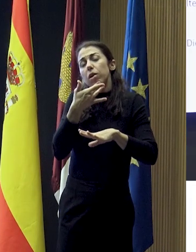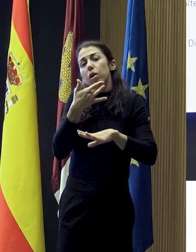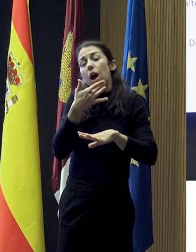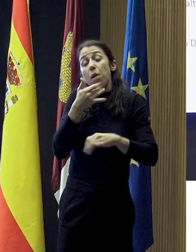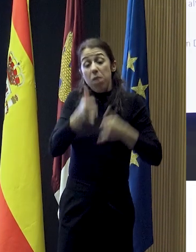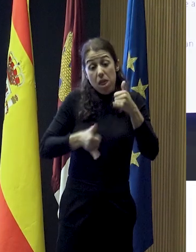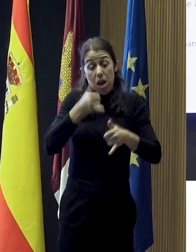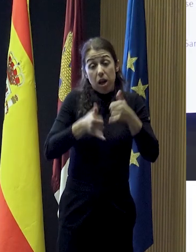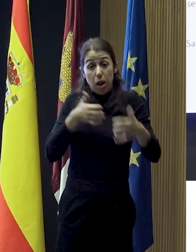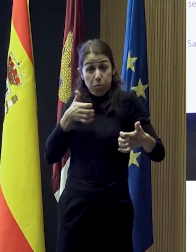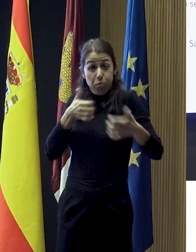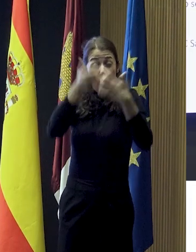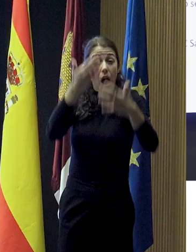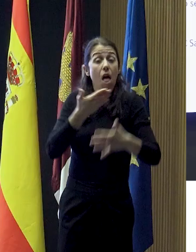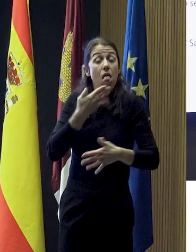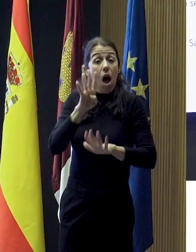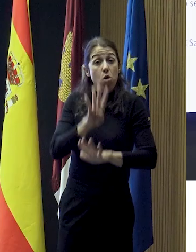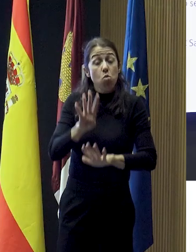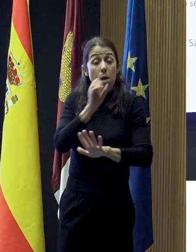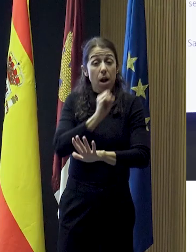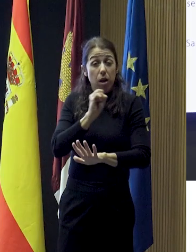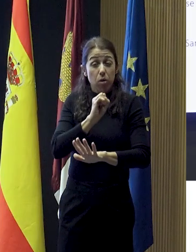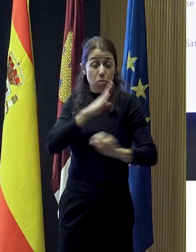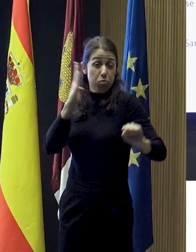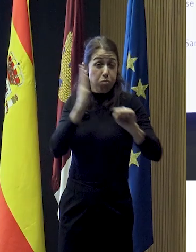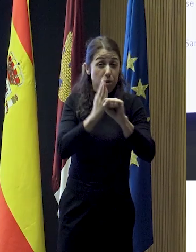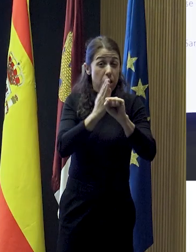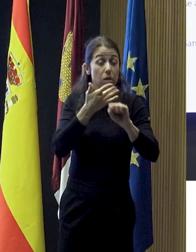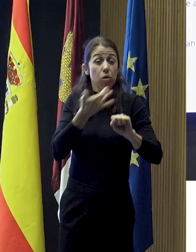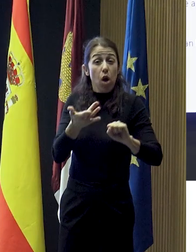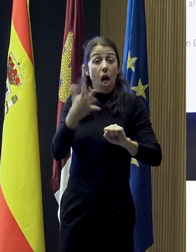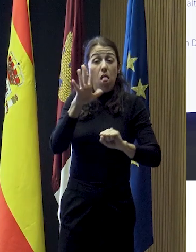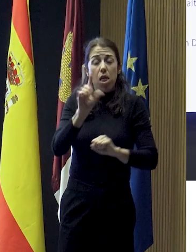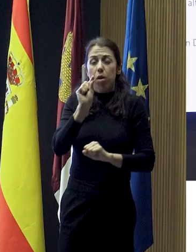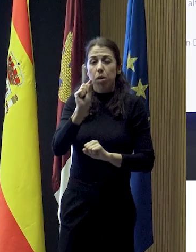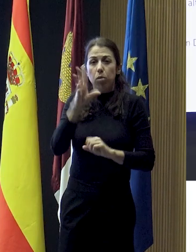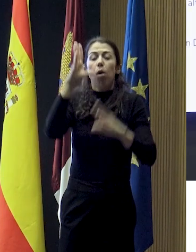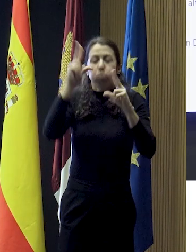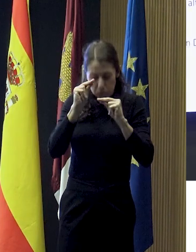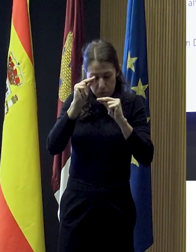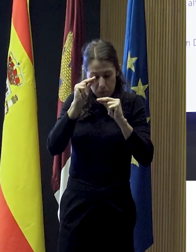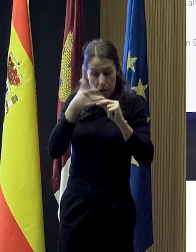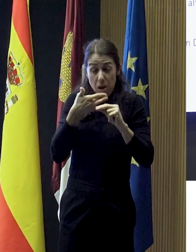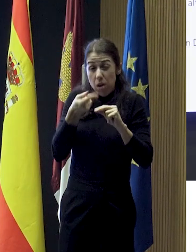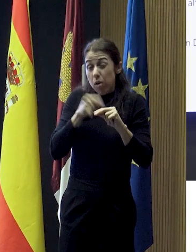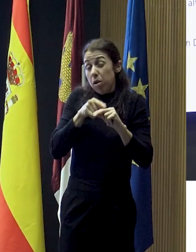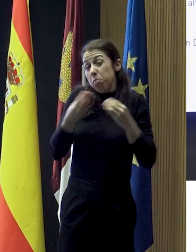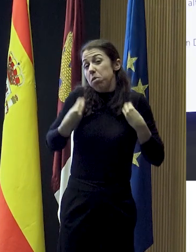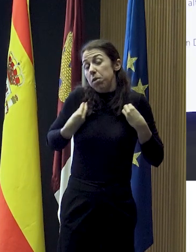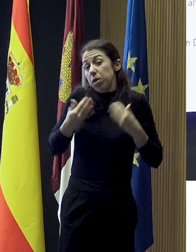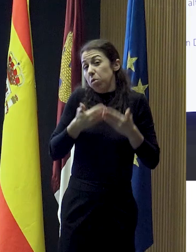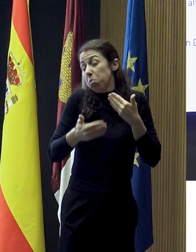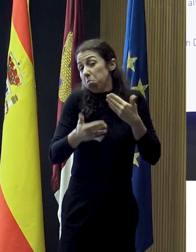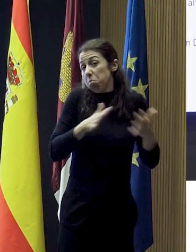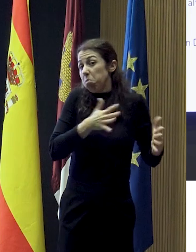accidente de bicicleta cuando tenía 9 años, se golpeó y estuvo inconsciente durante 5 minutos. Estuvo viviendo